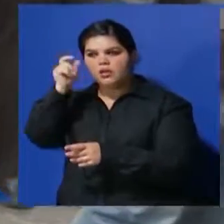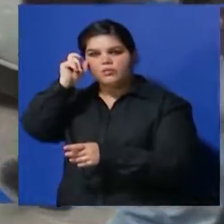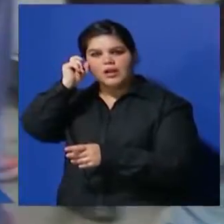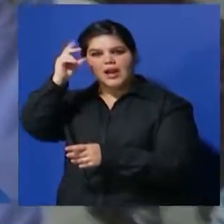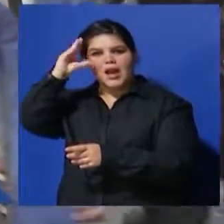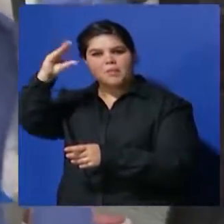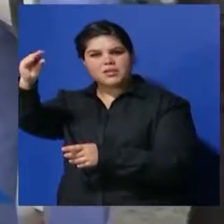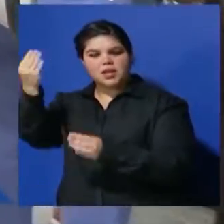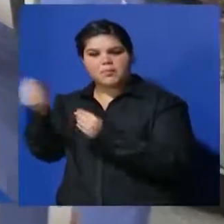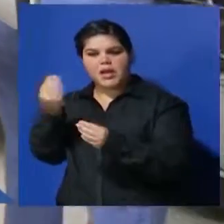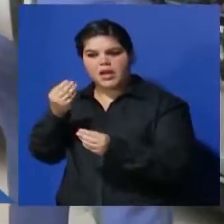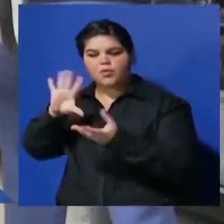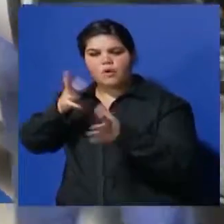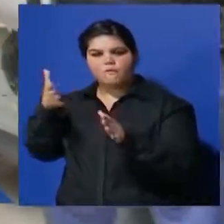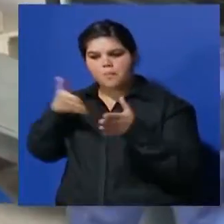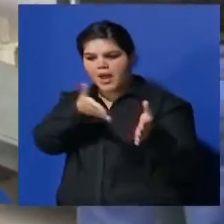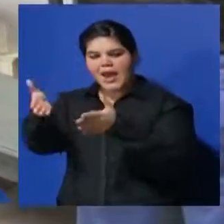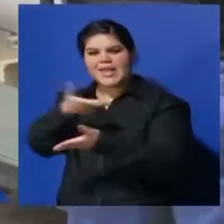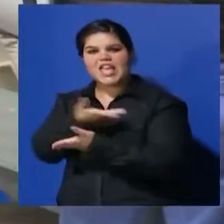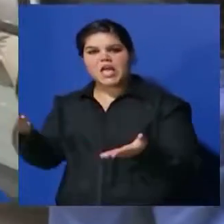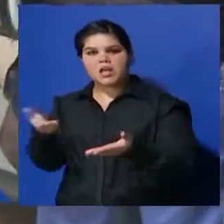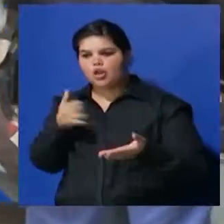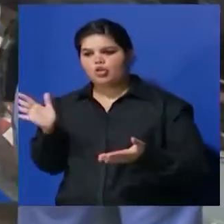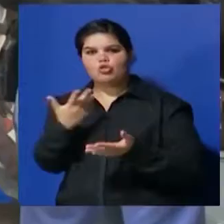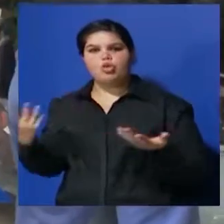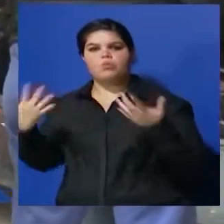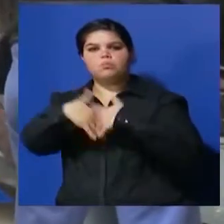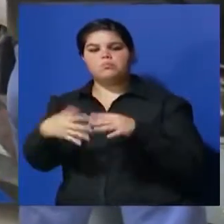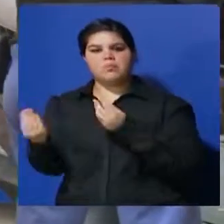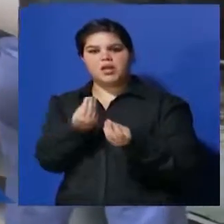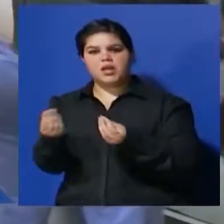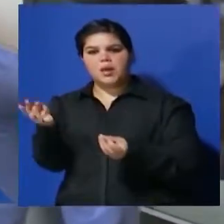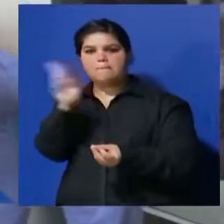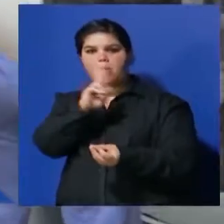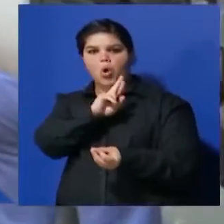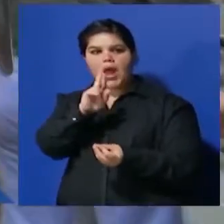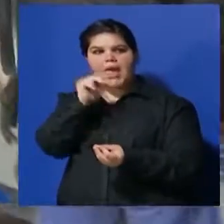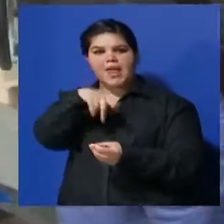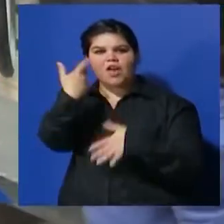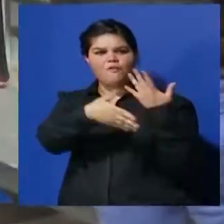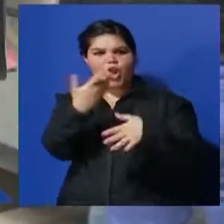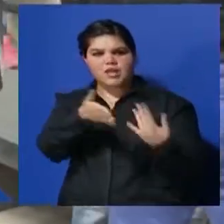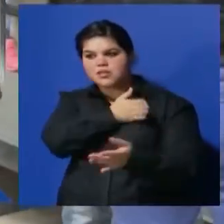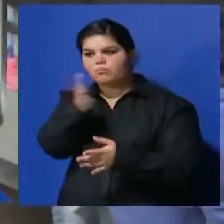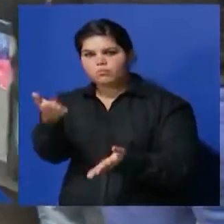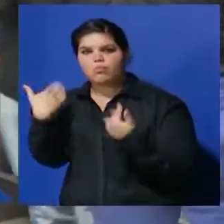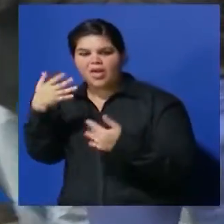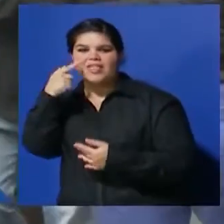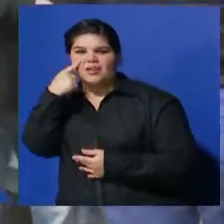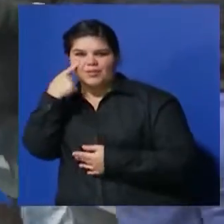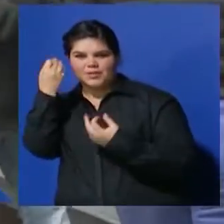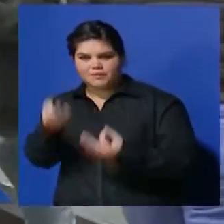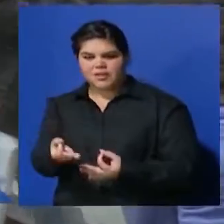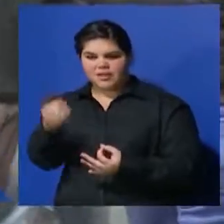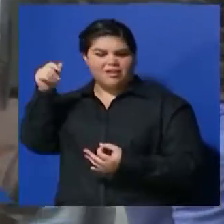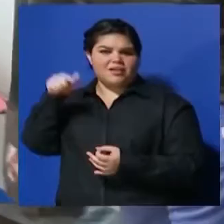de género y un abordaje de género integral para la mujer que es víctima de violencia. En fin, estamos como viviendo